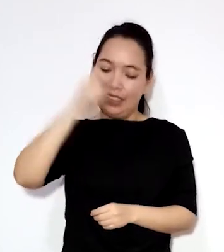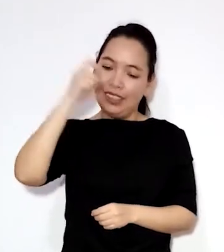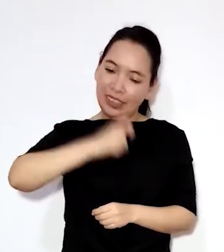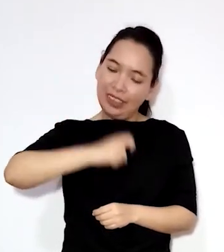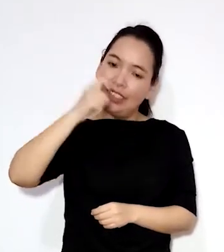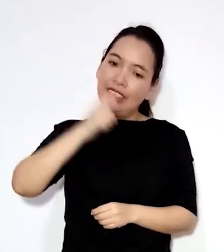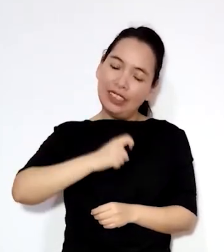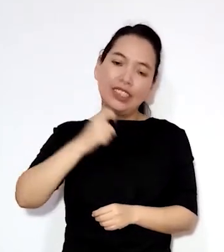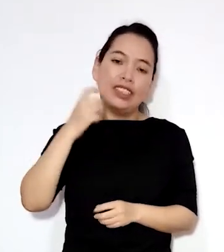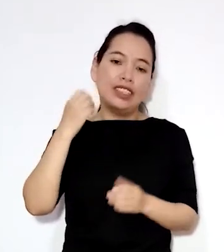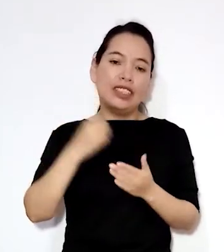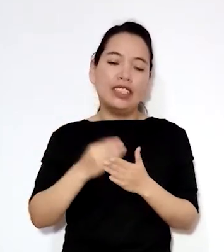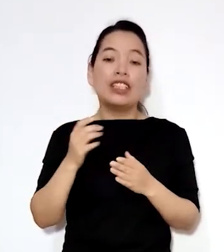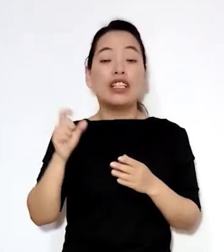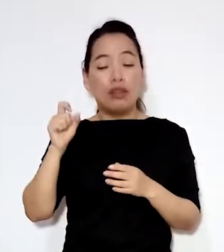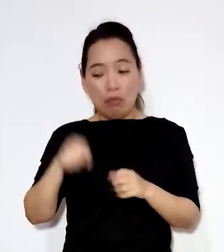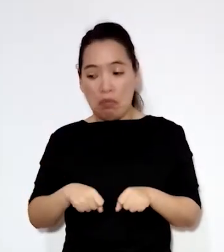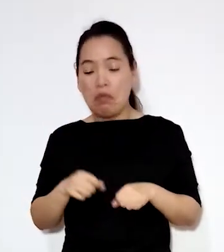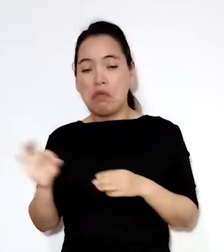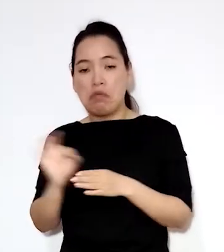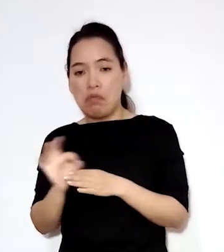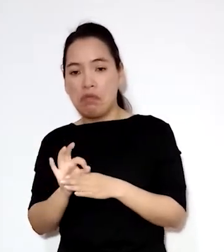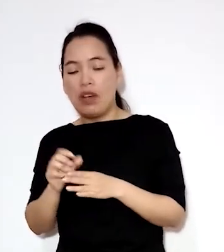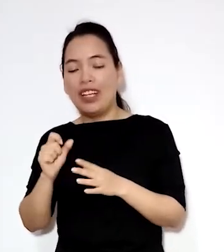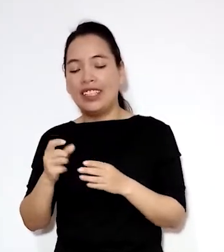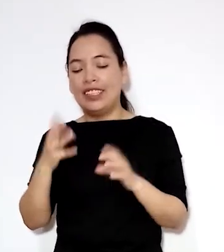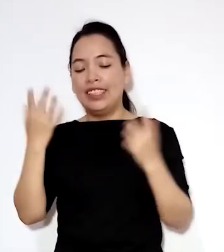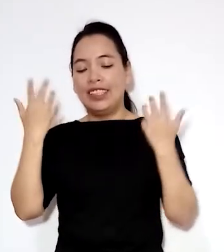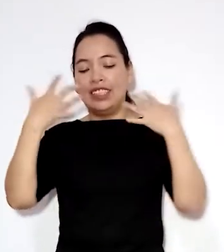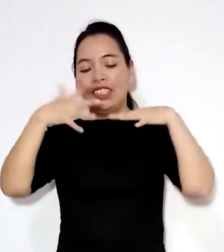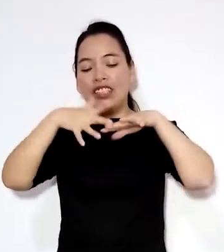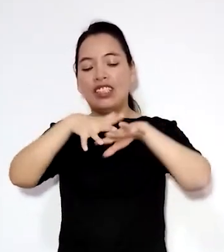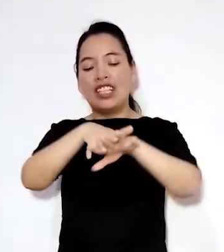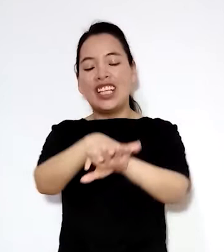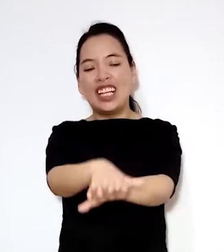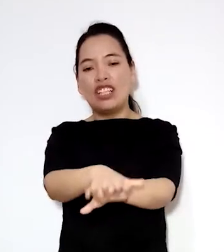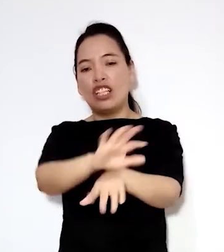Los sistemas más exitosos de educación inclusiva